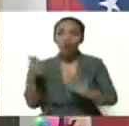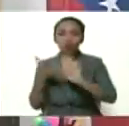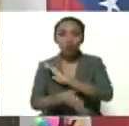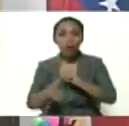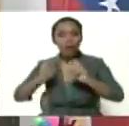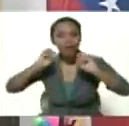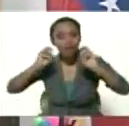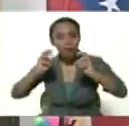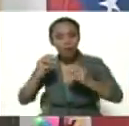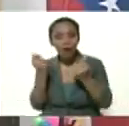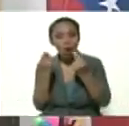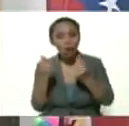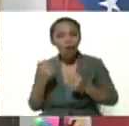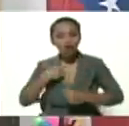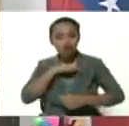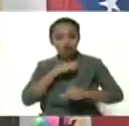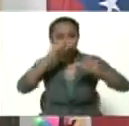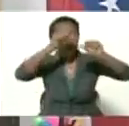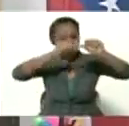economía estuvimos revisando